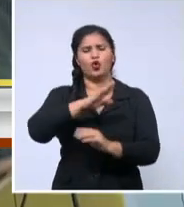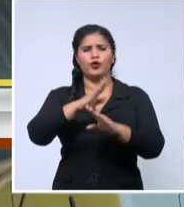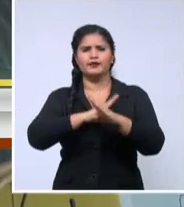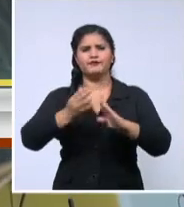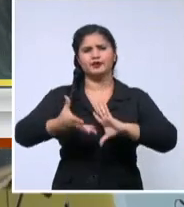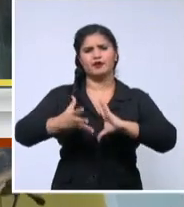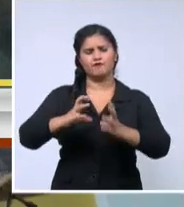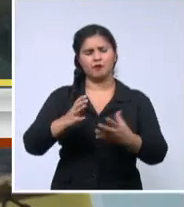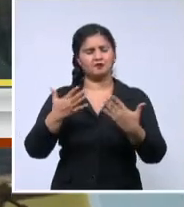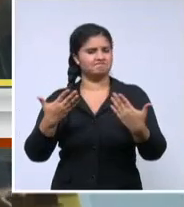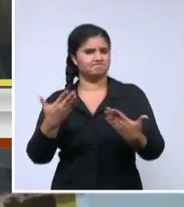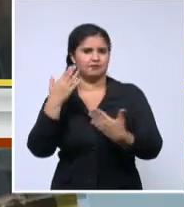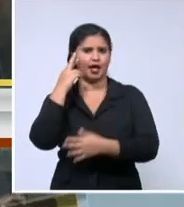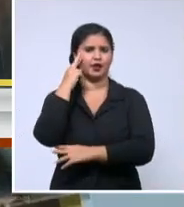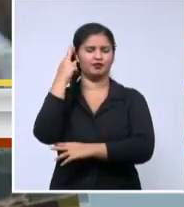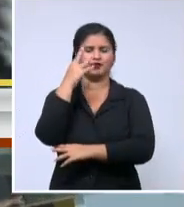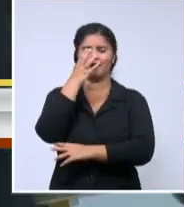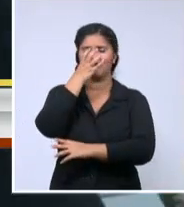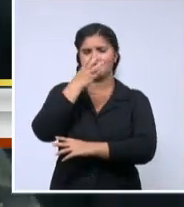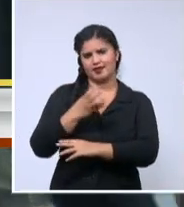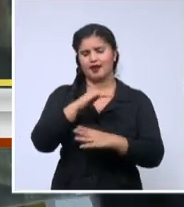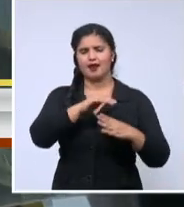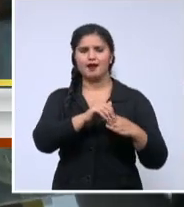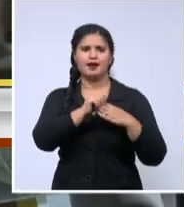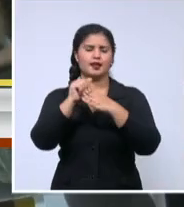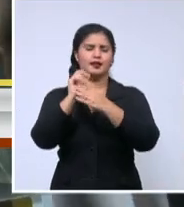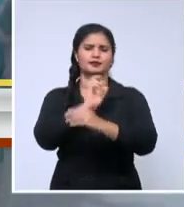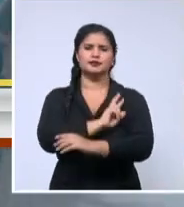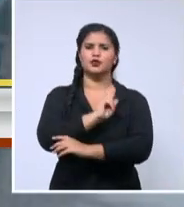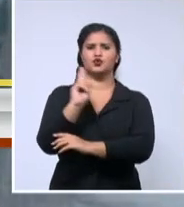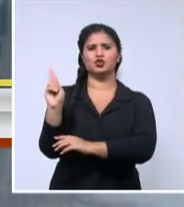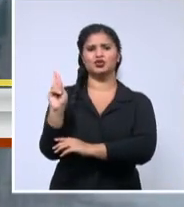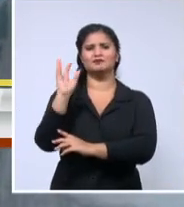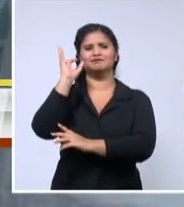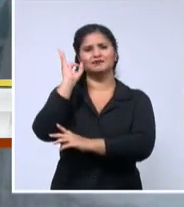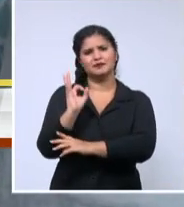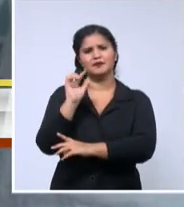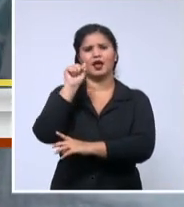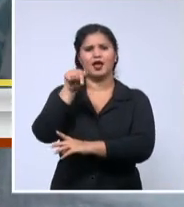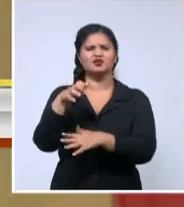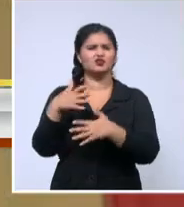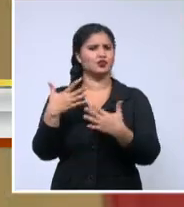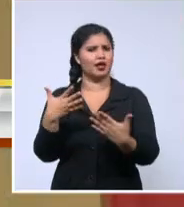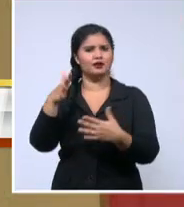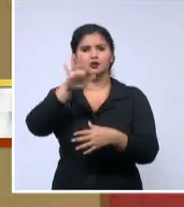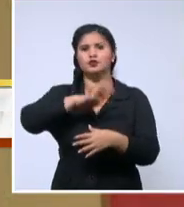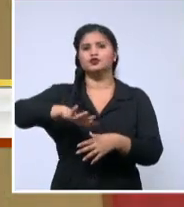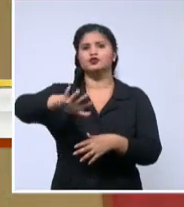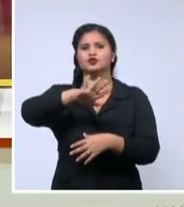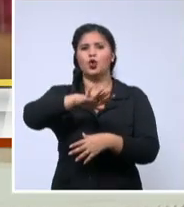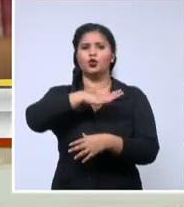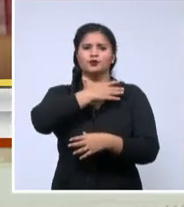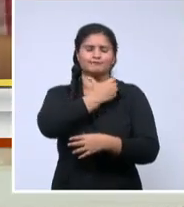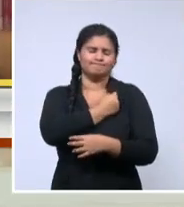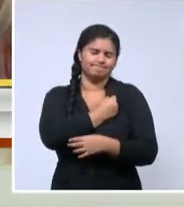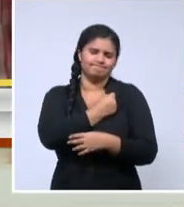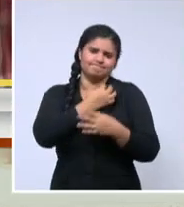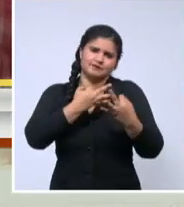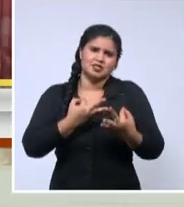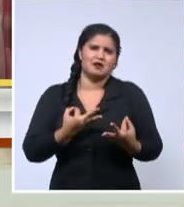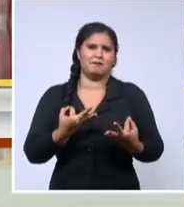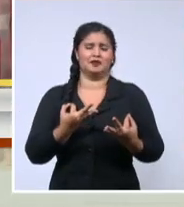rendir tributo al líder histórico Fidel Castro. Es motivo de pensamiento y creación. Así lo ven los artistas e instructores que dan